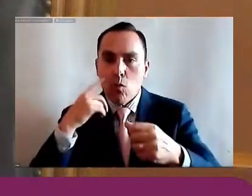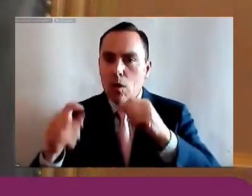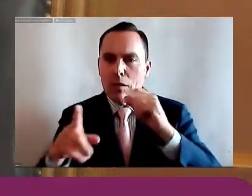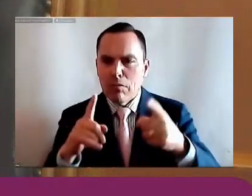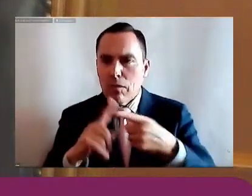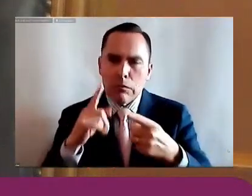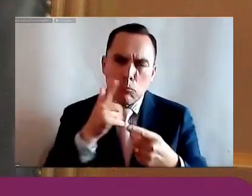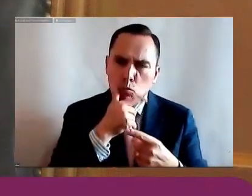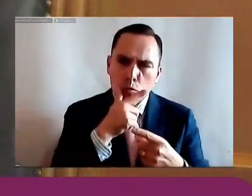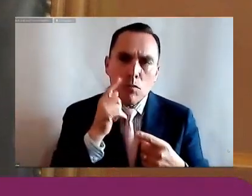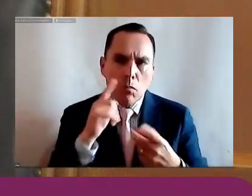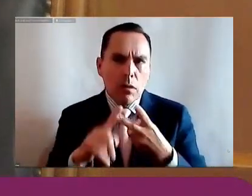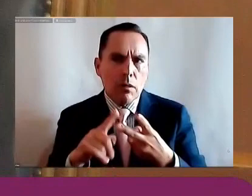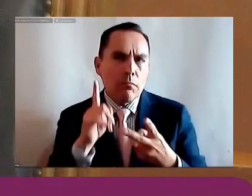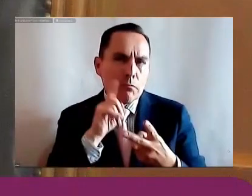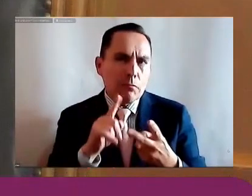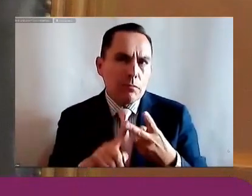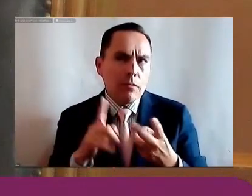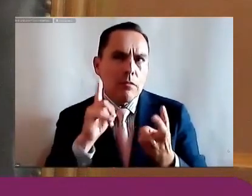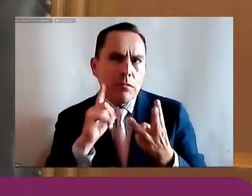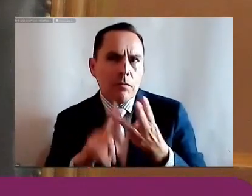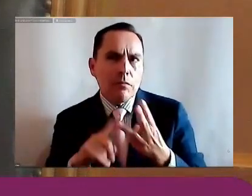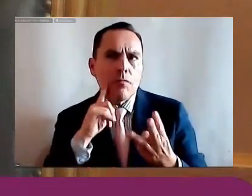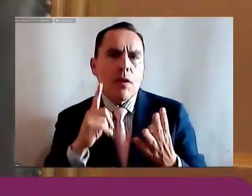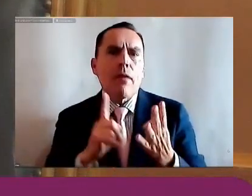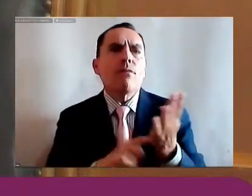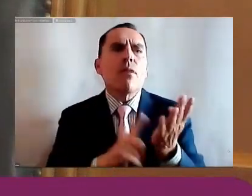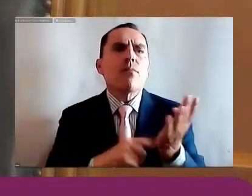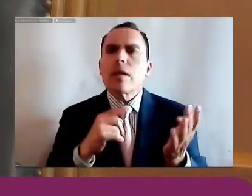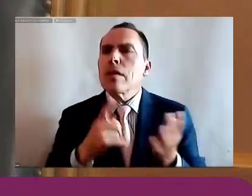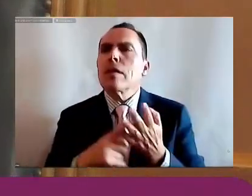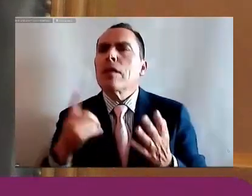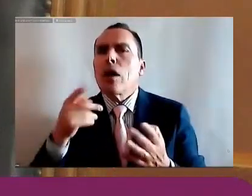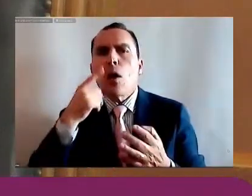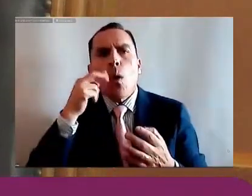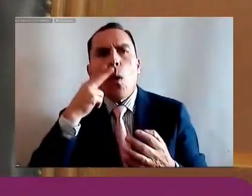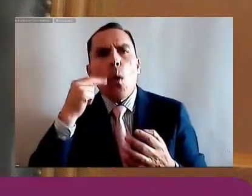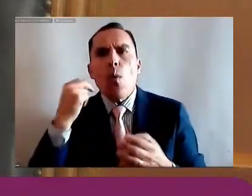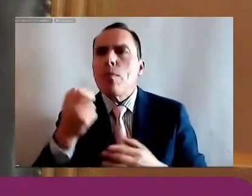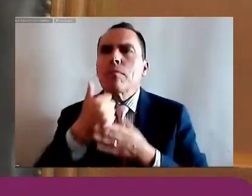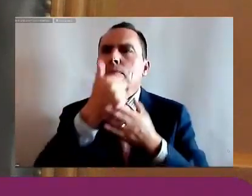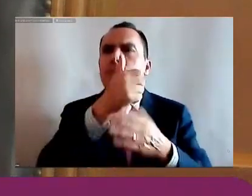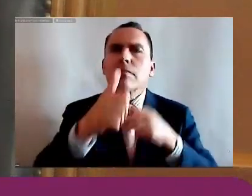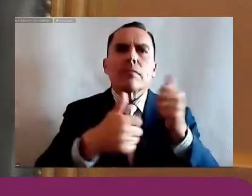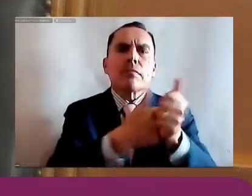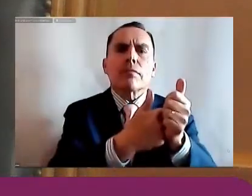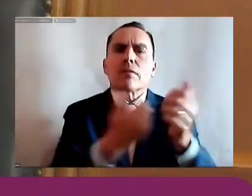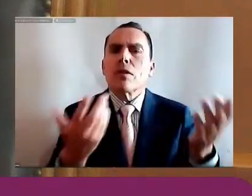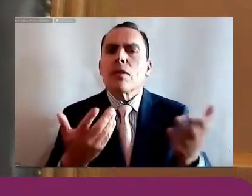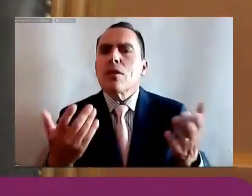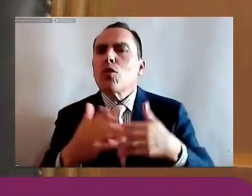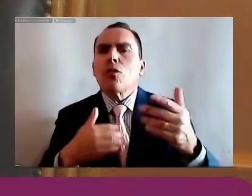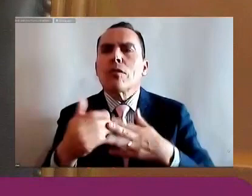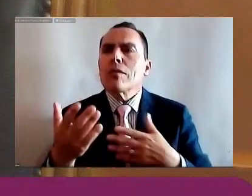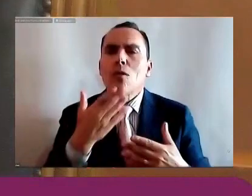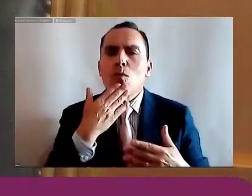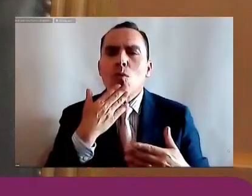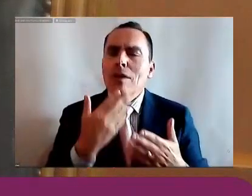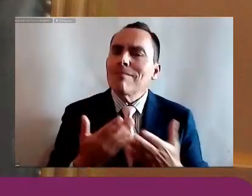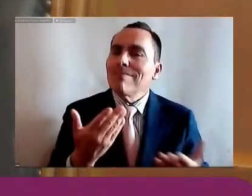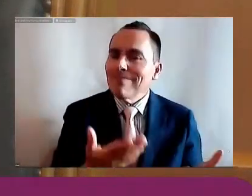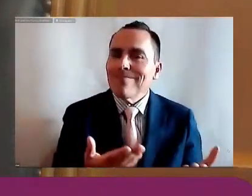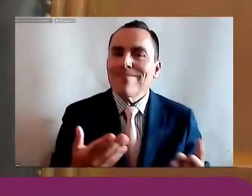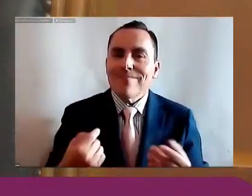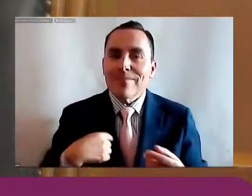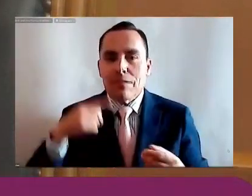además de cuál es la familia, dónde está ese hombre proveedor, y tuvo que sostener que en ciertas, que es algo que yo creo que sabemos,